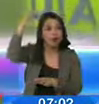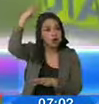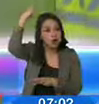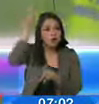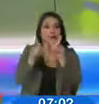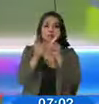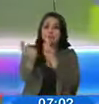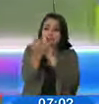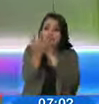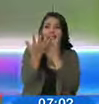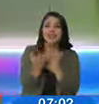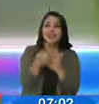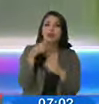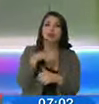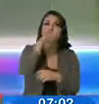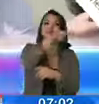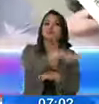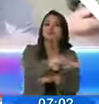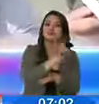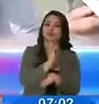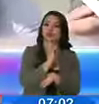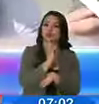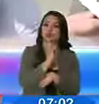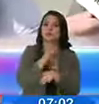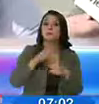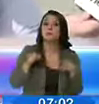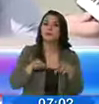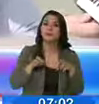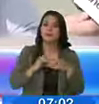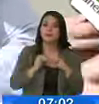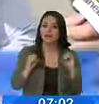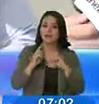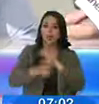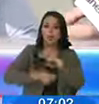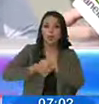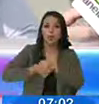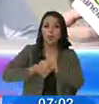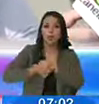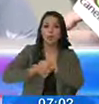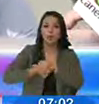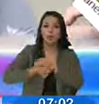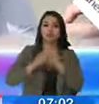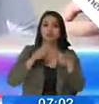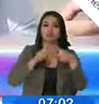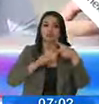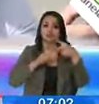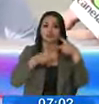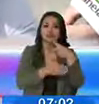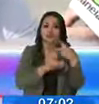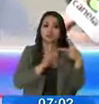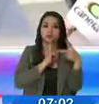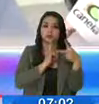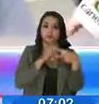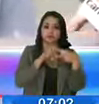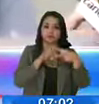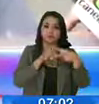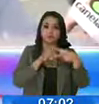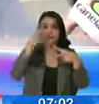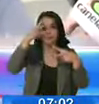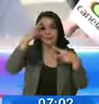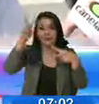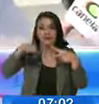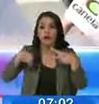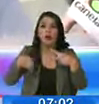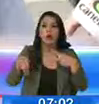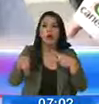quienes buscaban alcanzar el sueño americano. Tienen 2 formas de ingreso a los Estados Unidos, la una a través de México y la